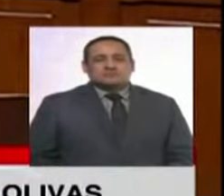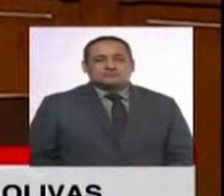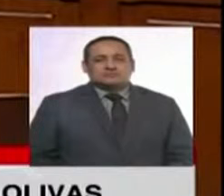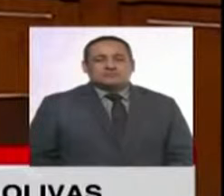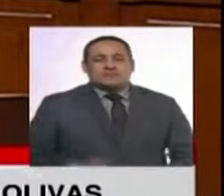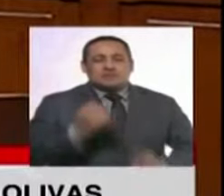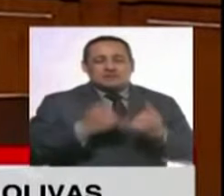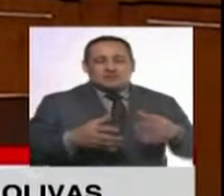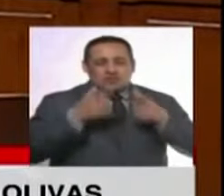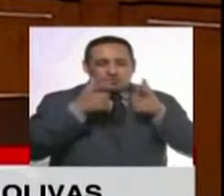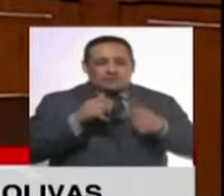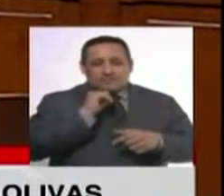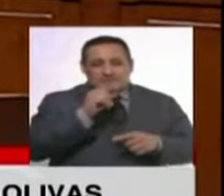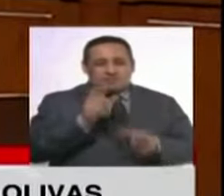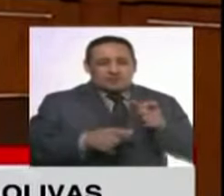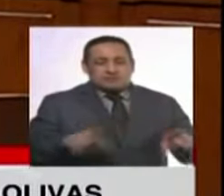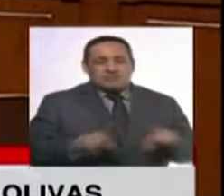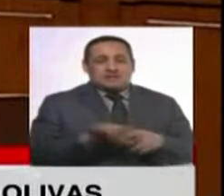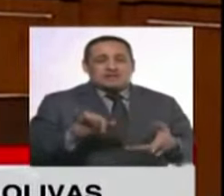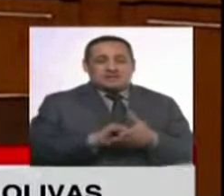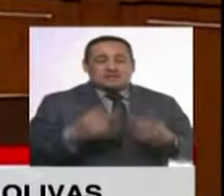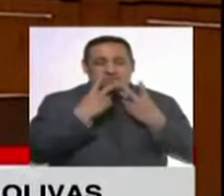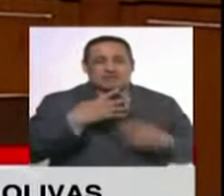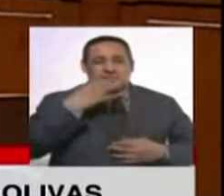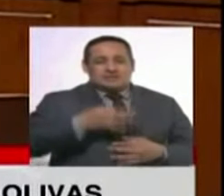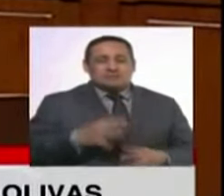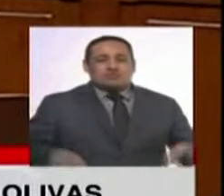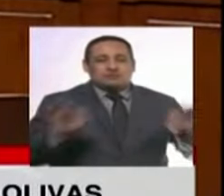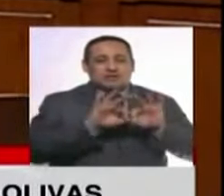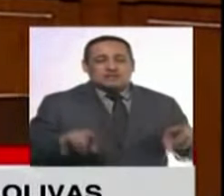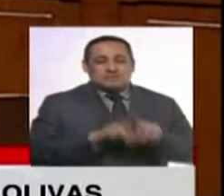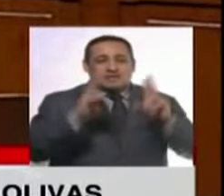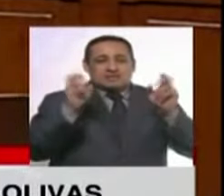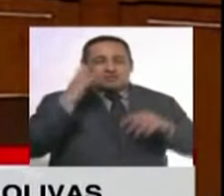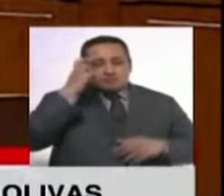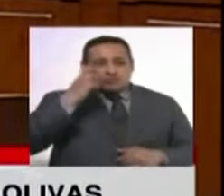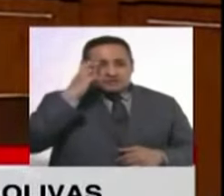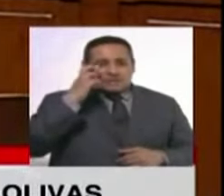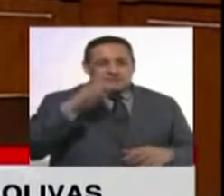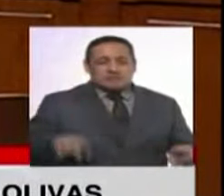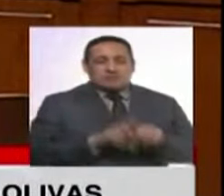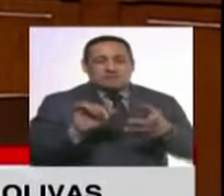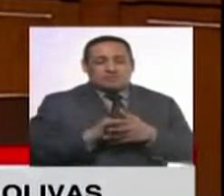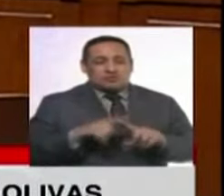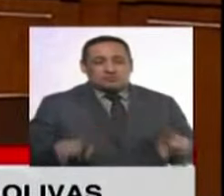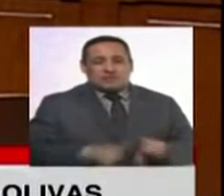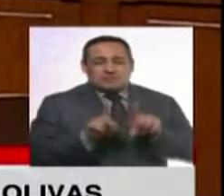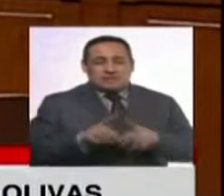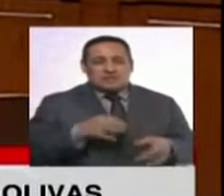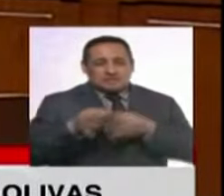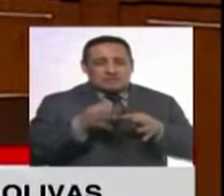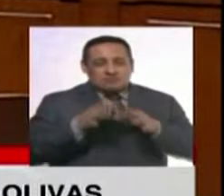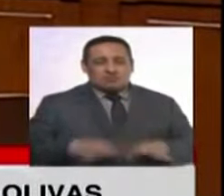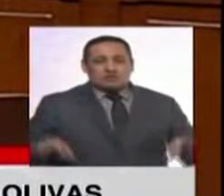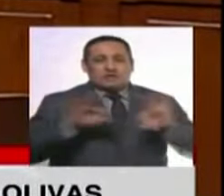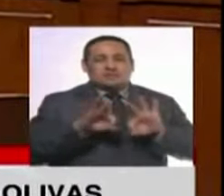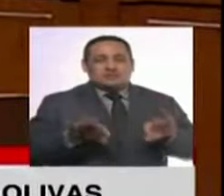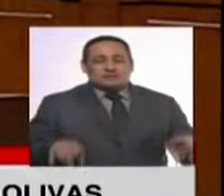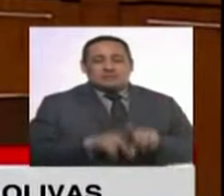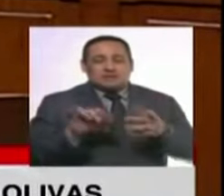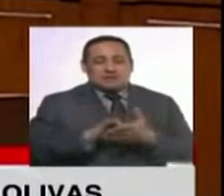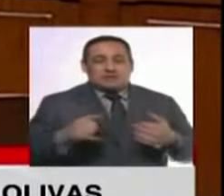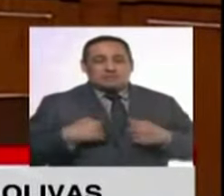para combatir la inseguridad ciudadana si bien en cierto es importante las líneas de líneas políticas al respecto pero también hay que es importante de